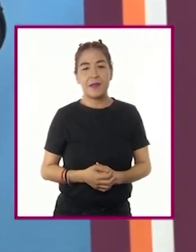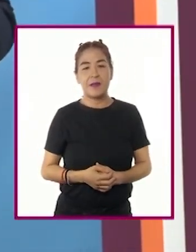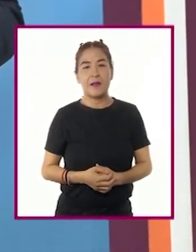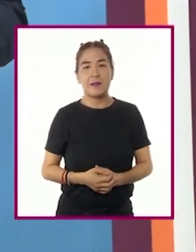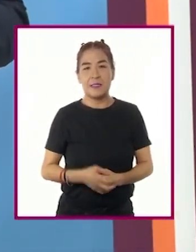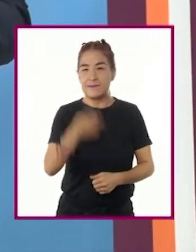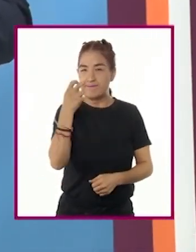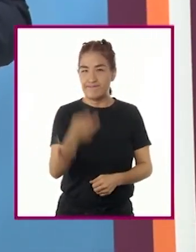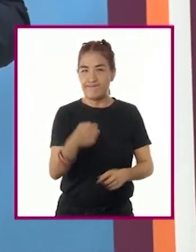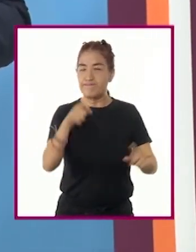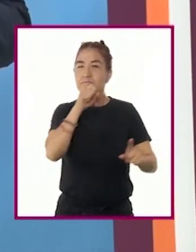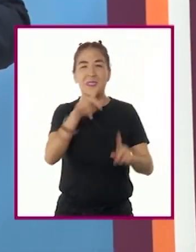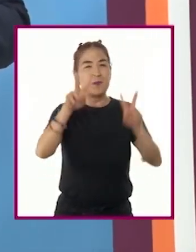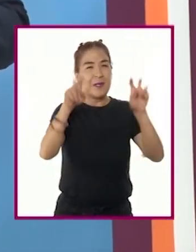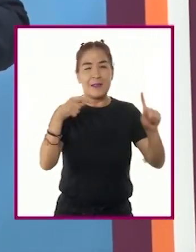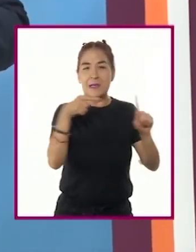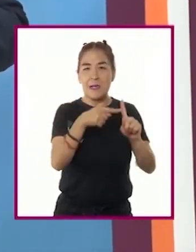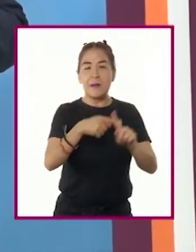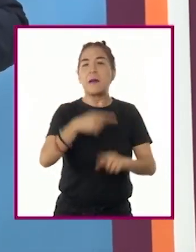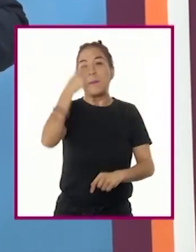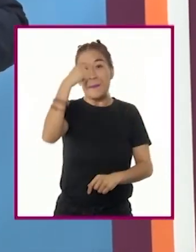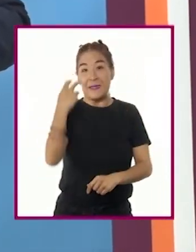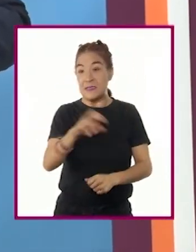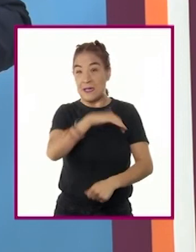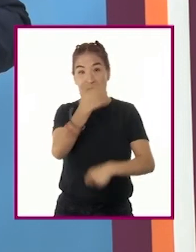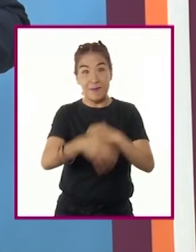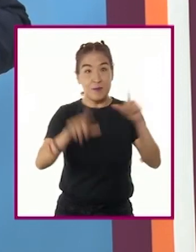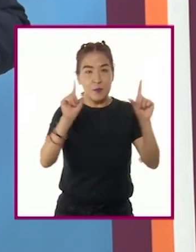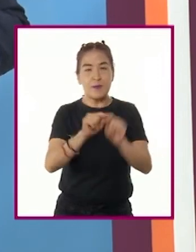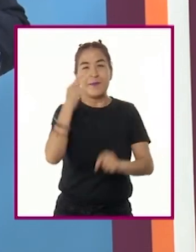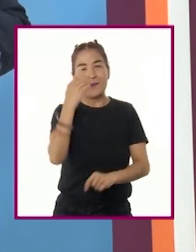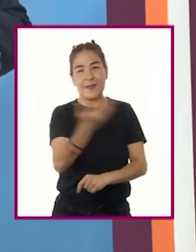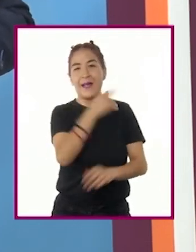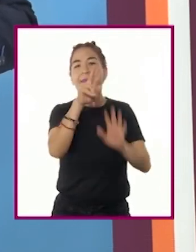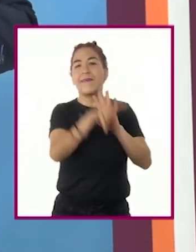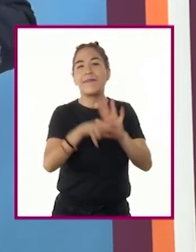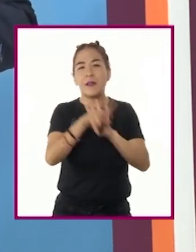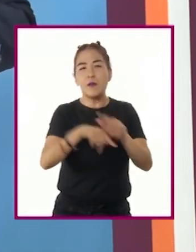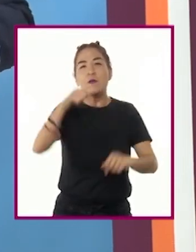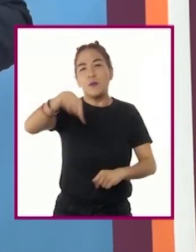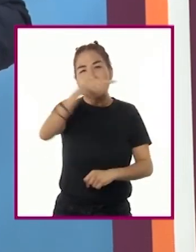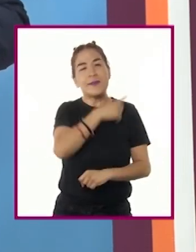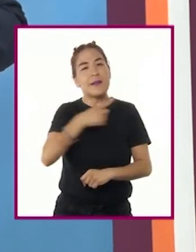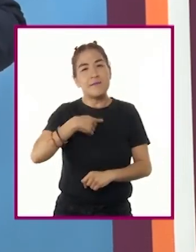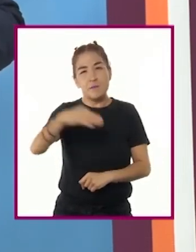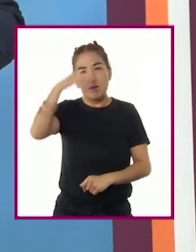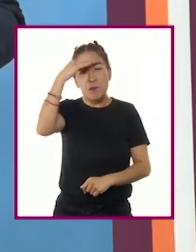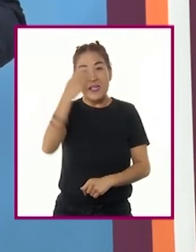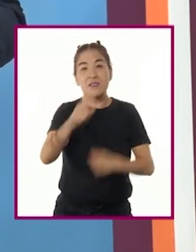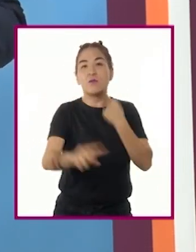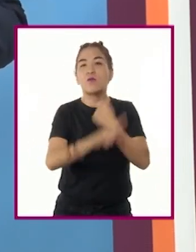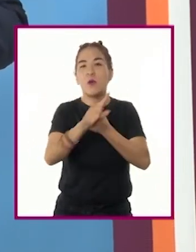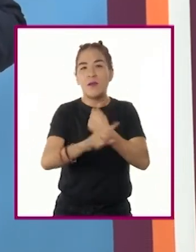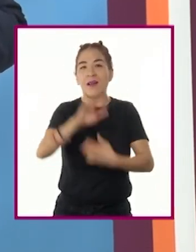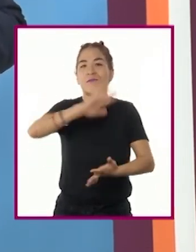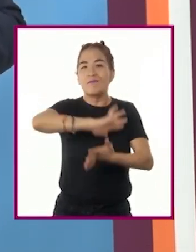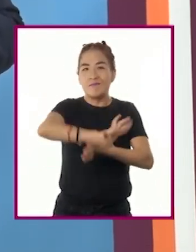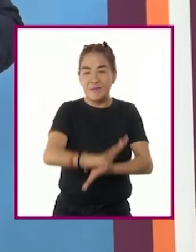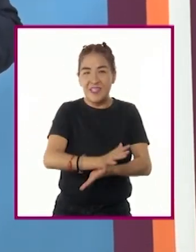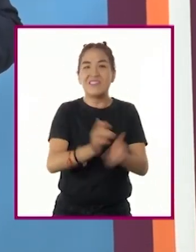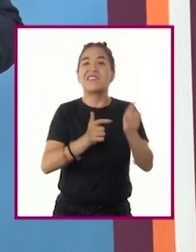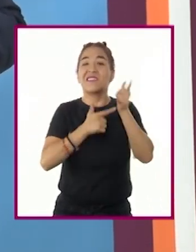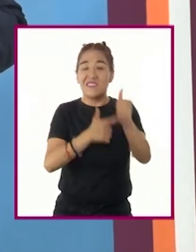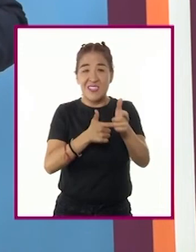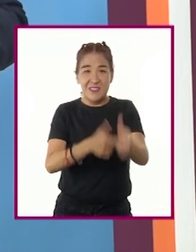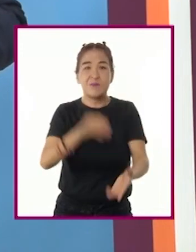y ya para terminar, me gustaría que viéramos el siguiente video para reflexionar más sobre el problema de la discriminación que sigue